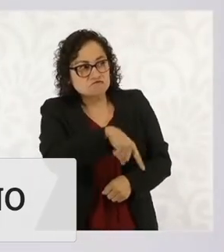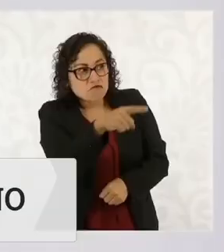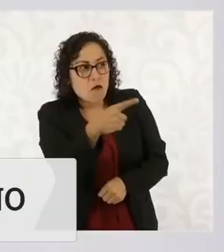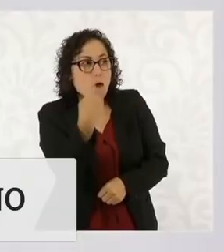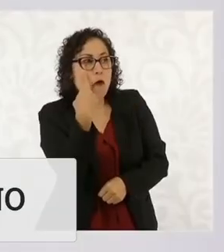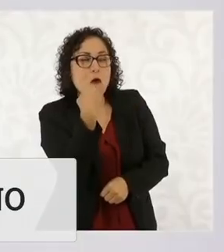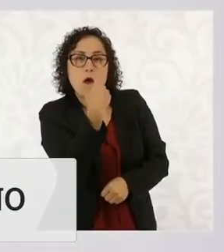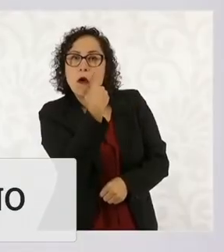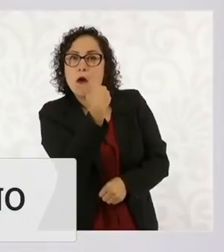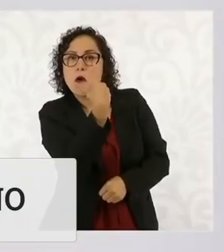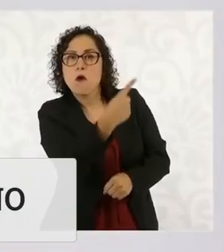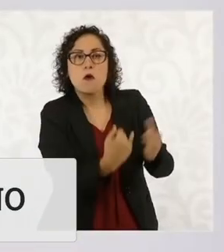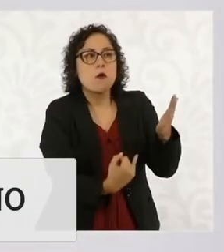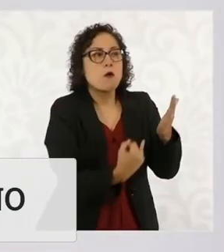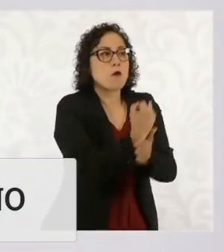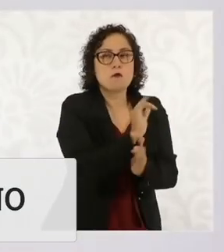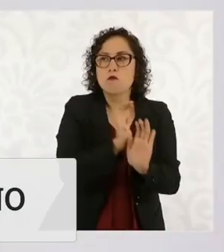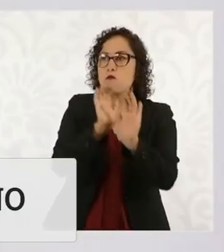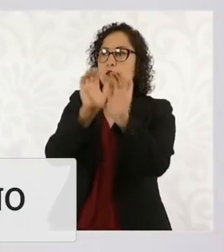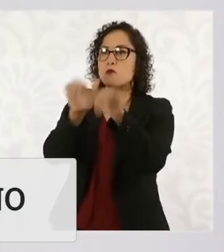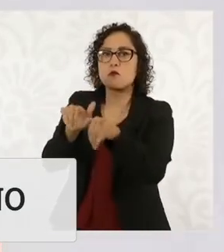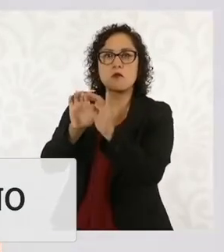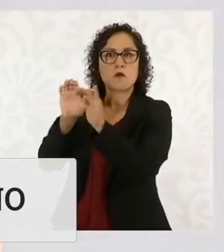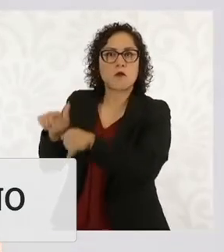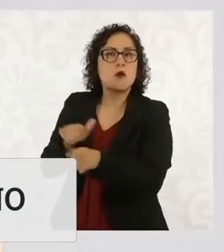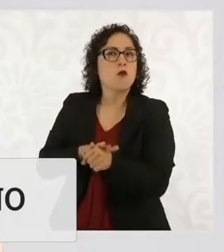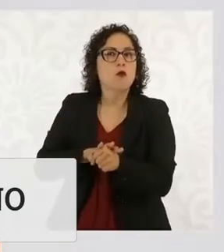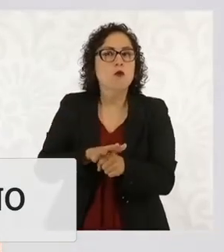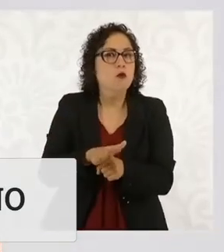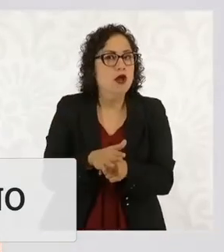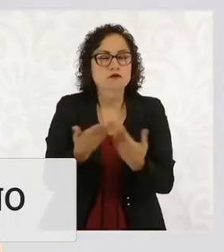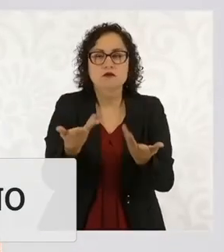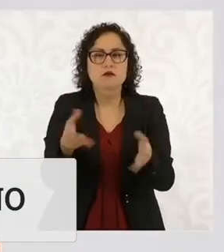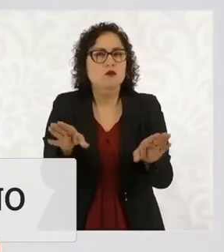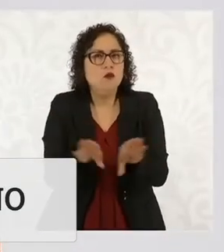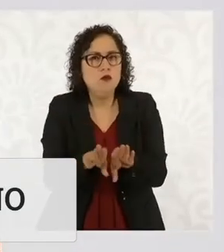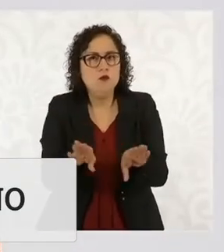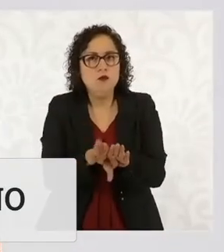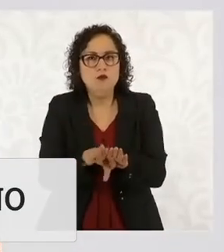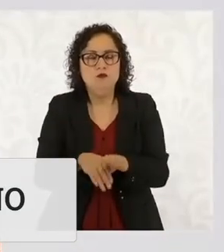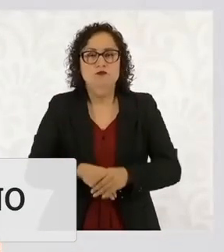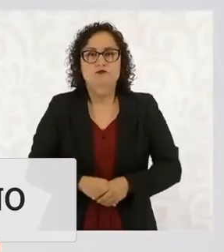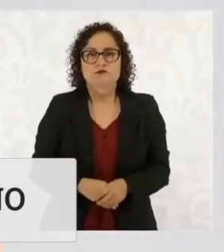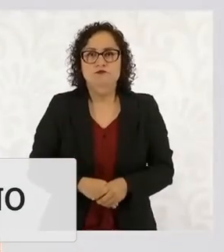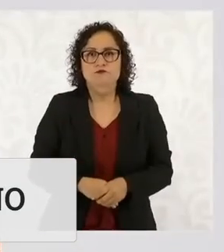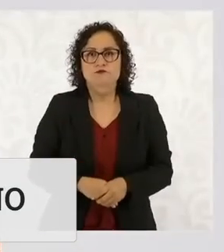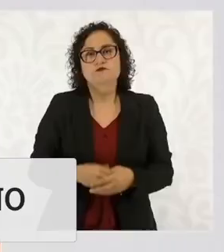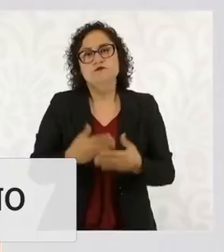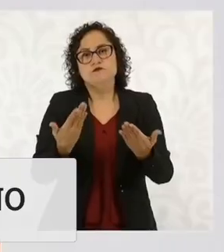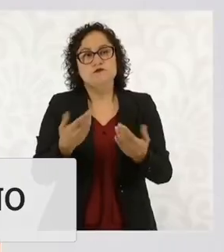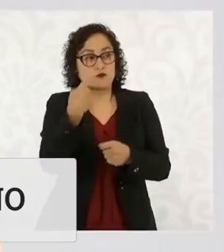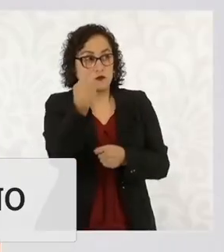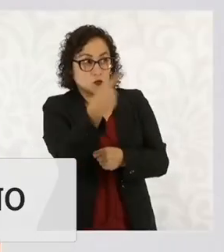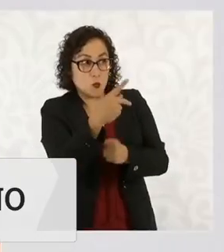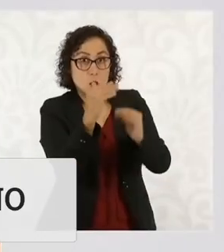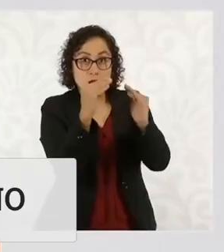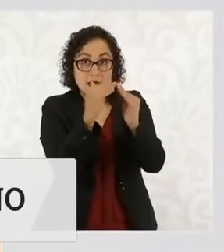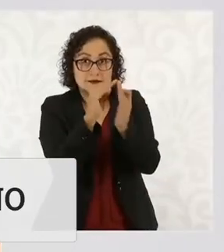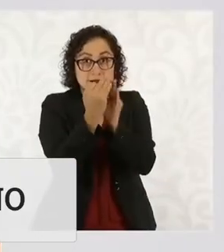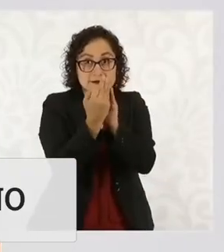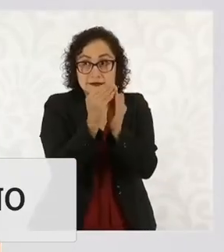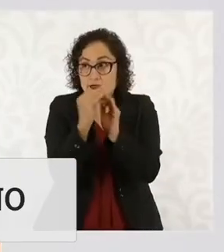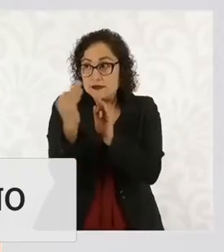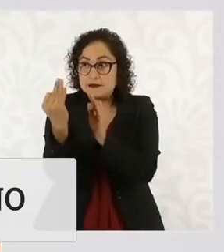pueden decidir a cuál asistir a través o a partir del lugar donde viven.